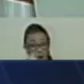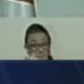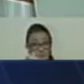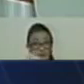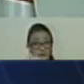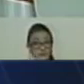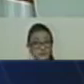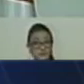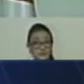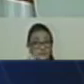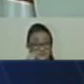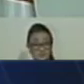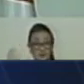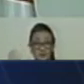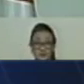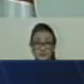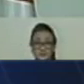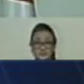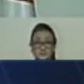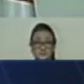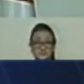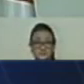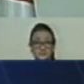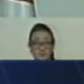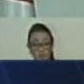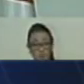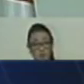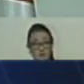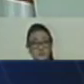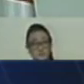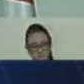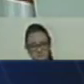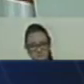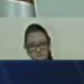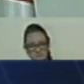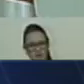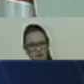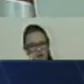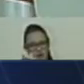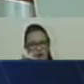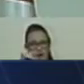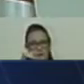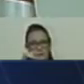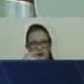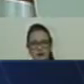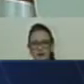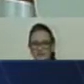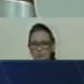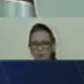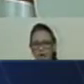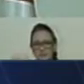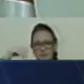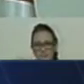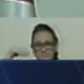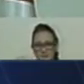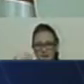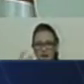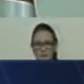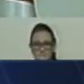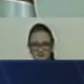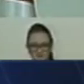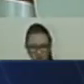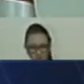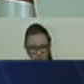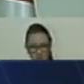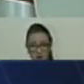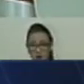Globovisión, eso sí. Le digo a los dueños de Globovisión, manden una cámara a los restaurantes de Altamira, de la Castellana, de las Mercedes, para que